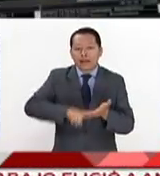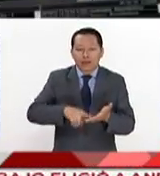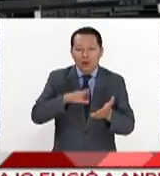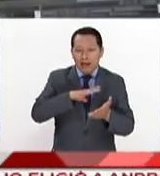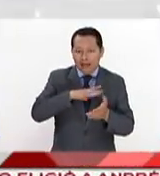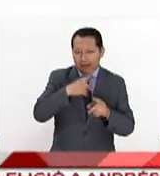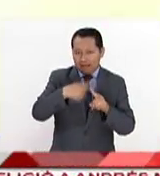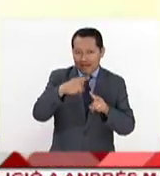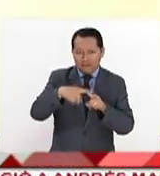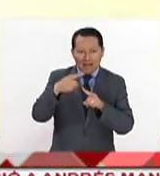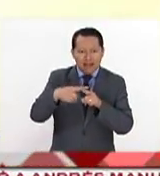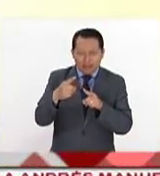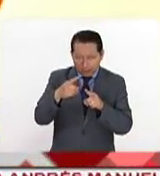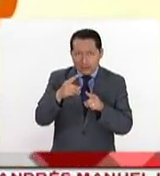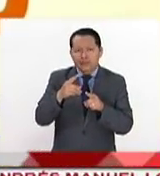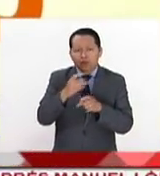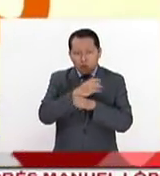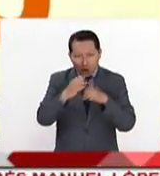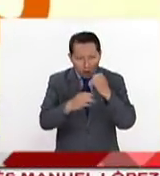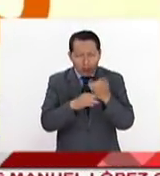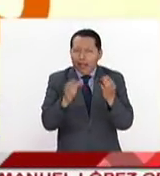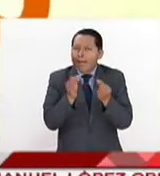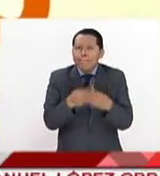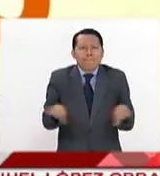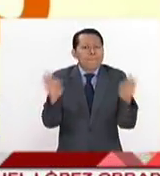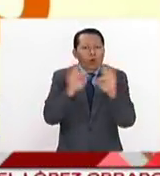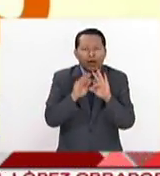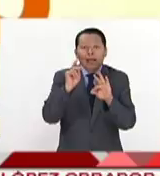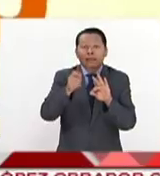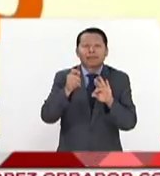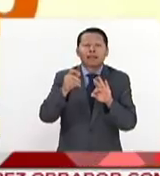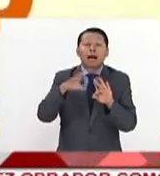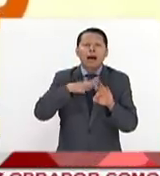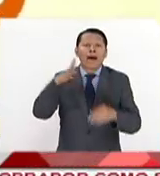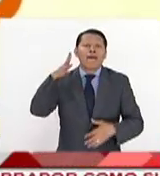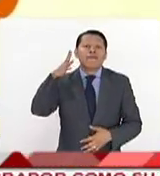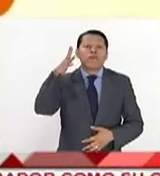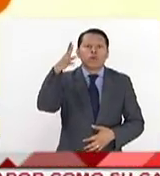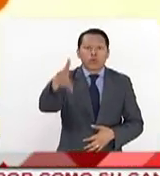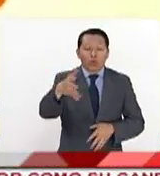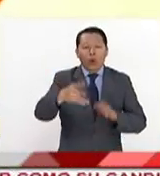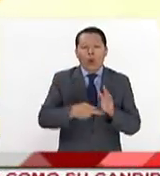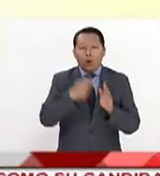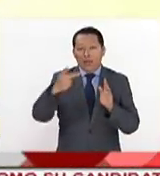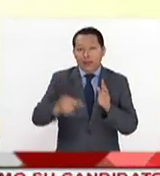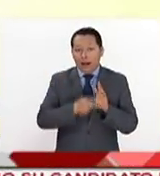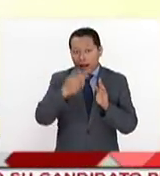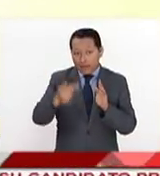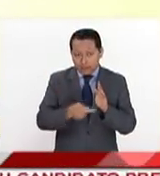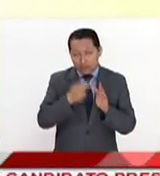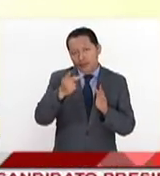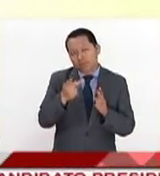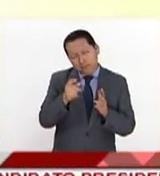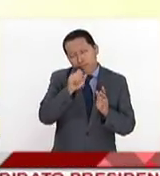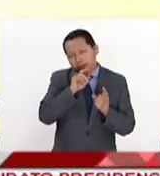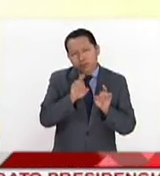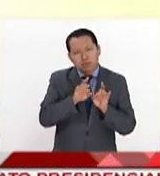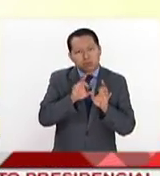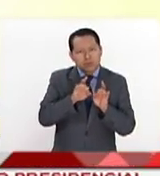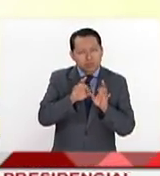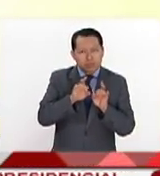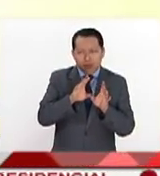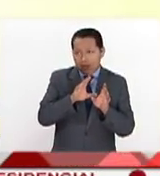mínimos indispensables para que podamos en un futuro, después de que se restablezca las condiciones que hayan puesto en riesgo nuestra